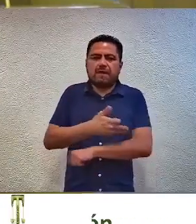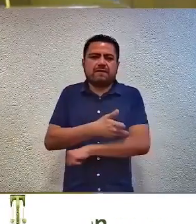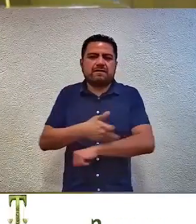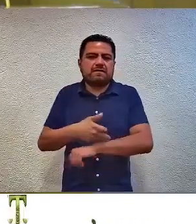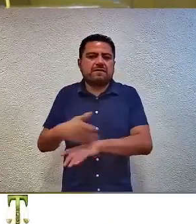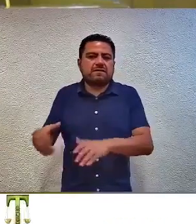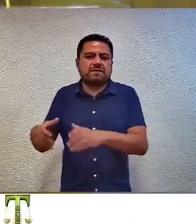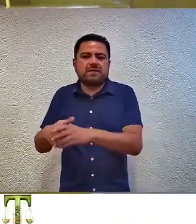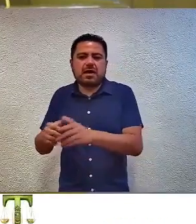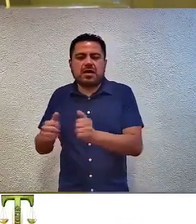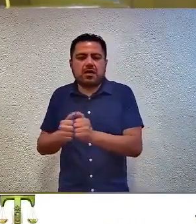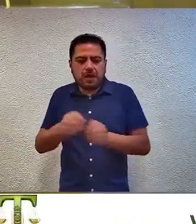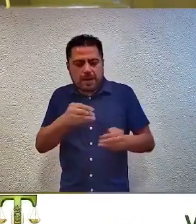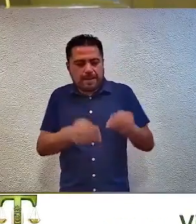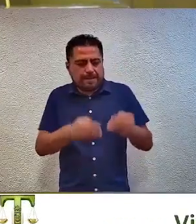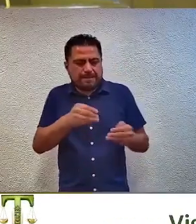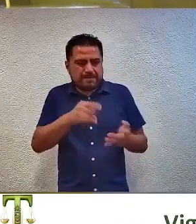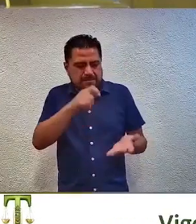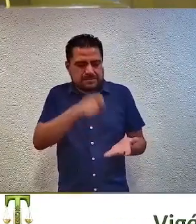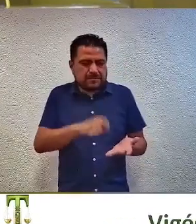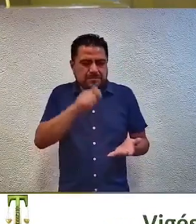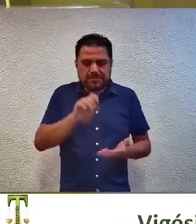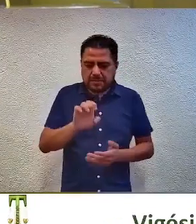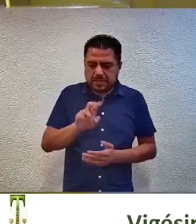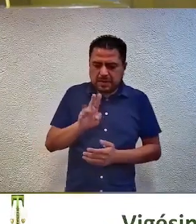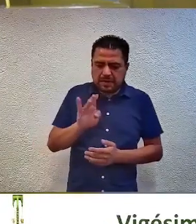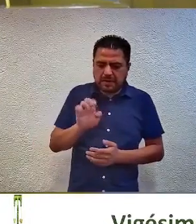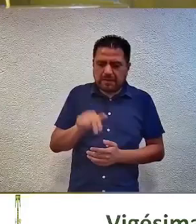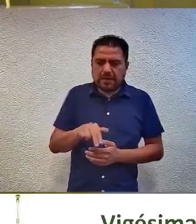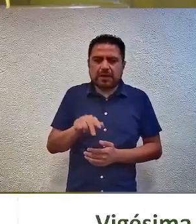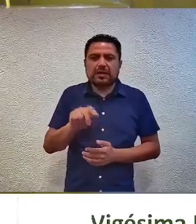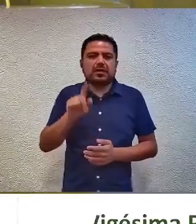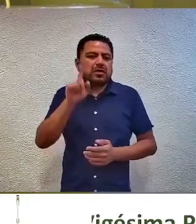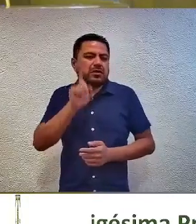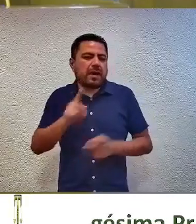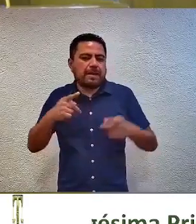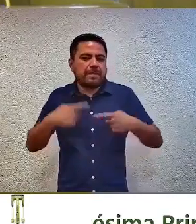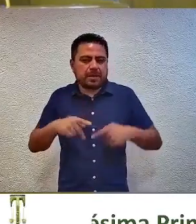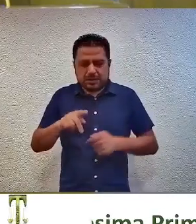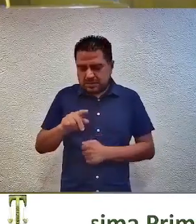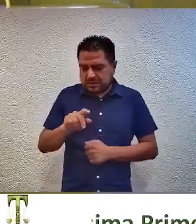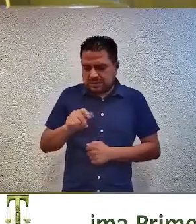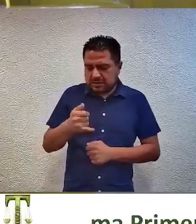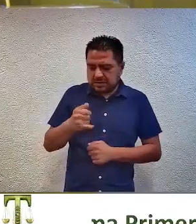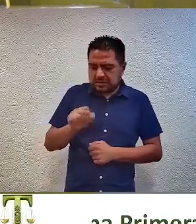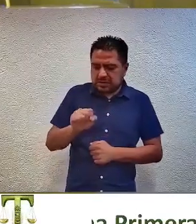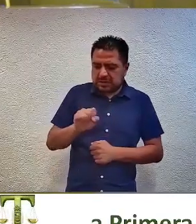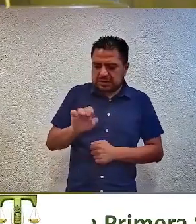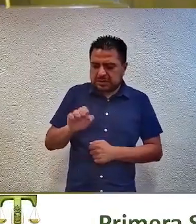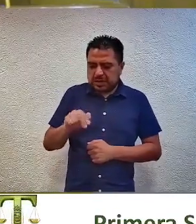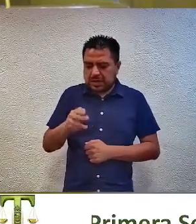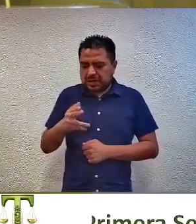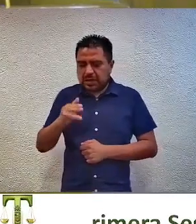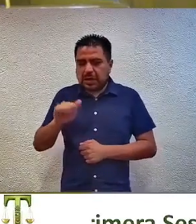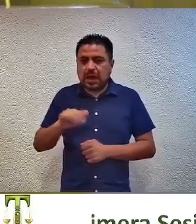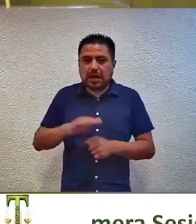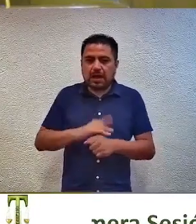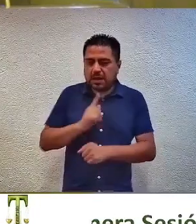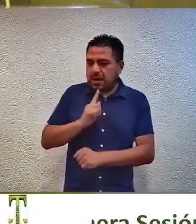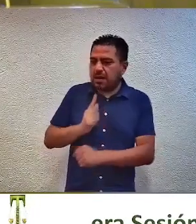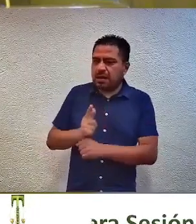familiar entre la magistrada Evelyn Rodríguez Chinol y la ciudadana Yesenia Salgado Chinol, Por tanto, al haber un